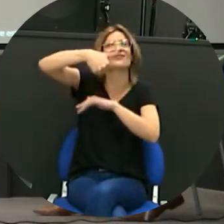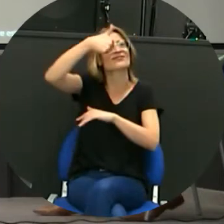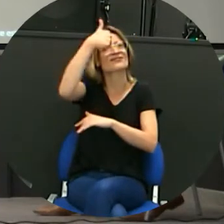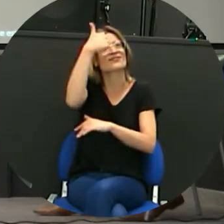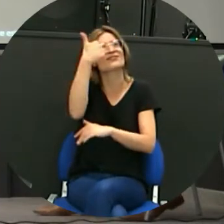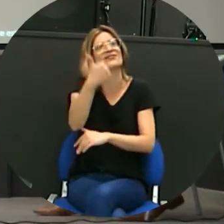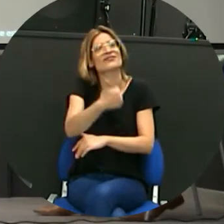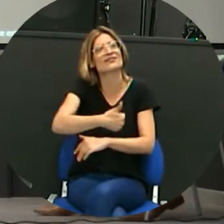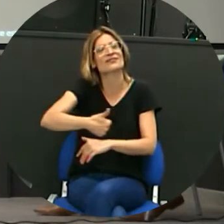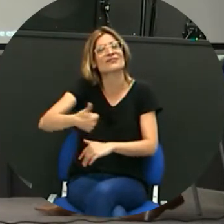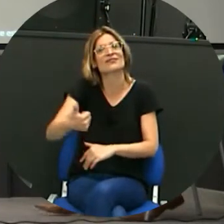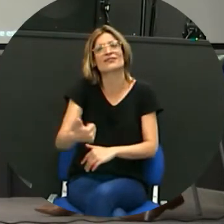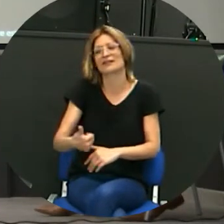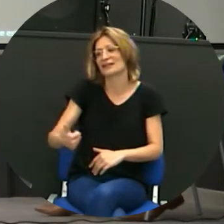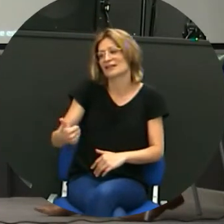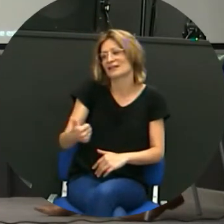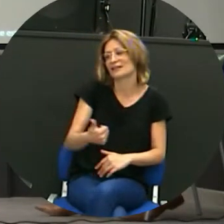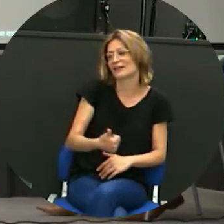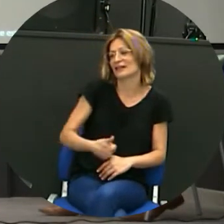más en ti,